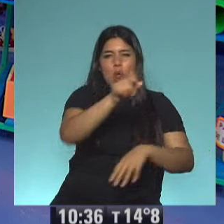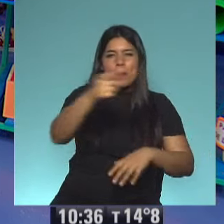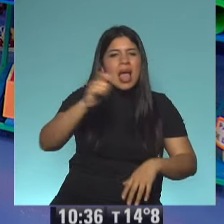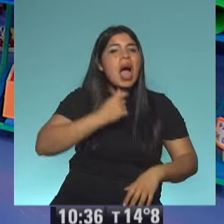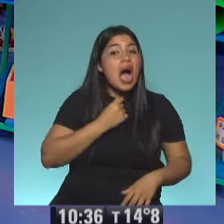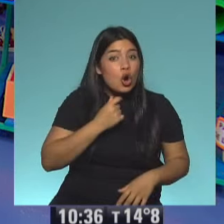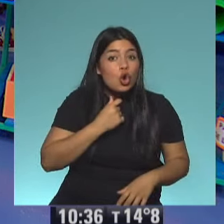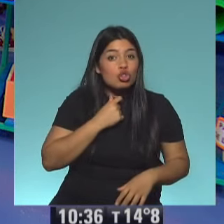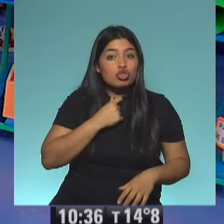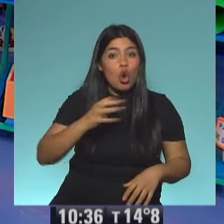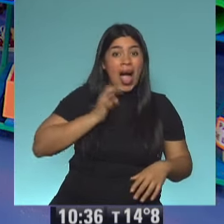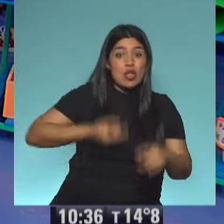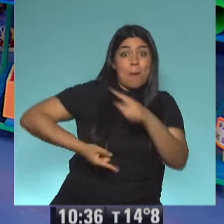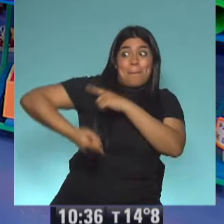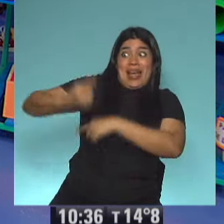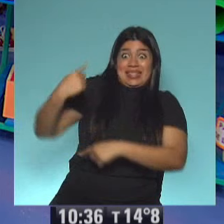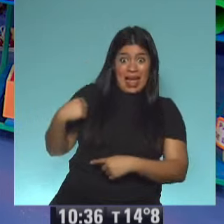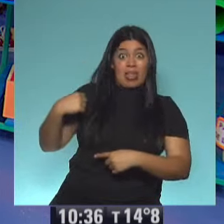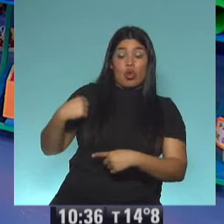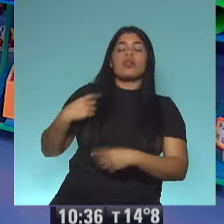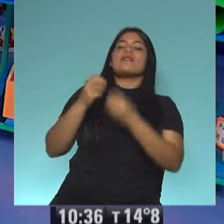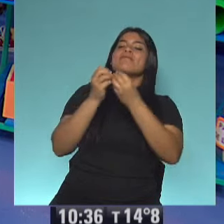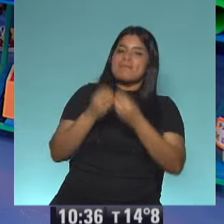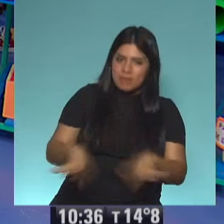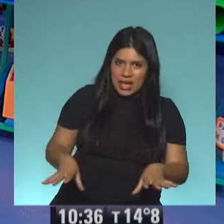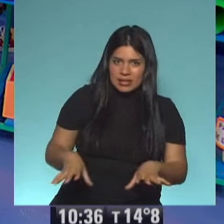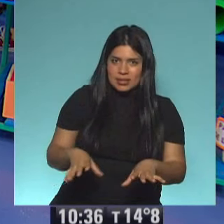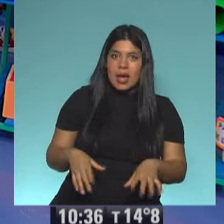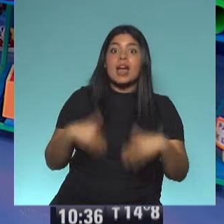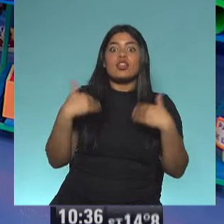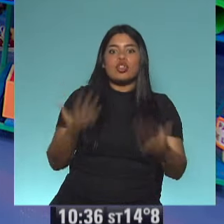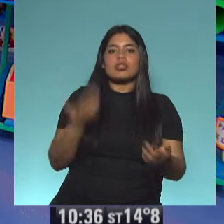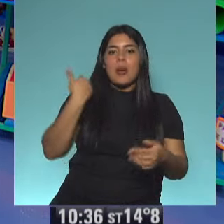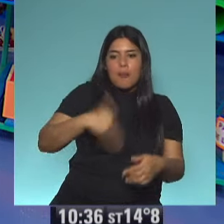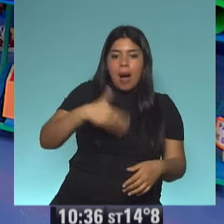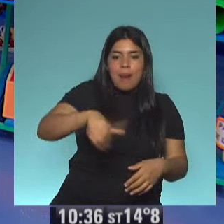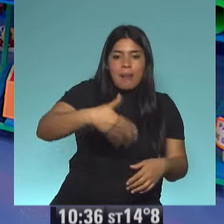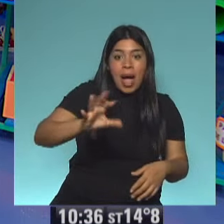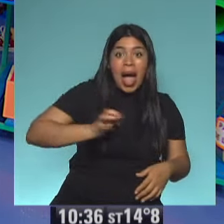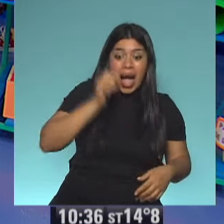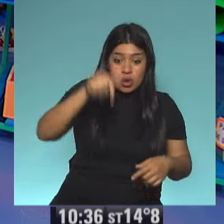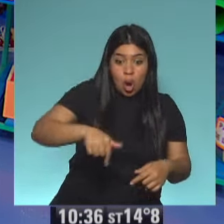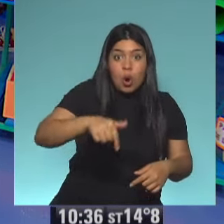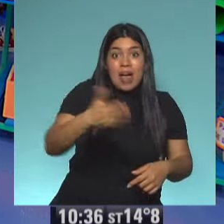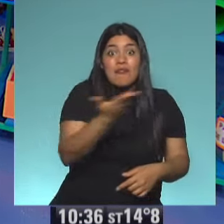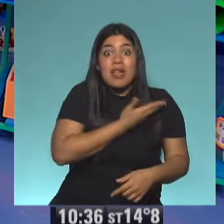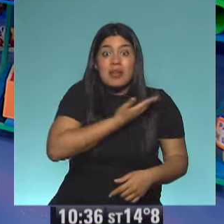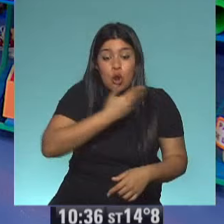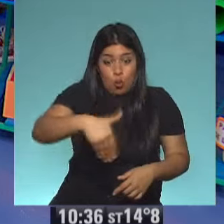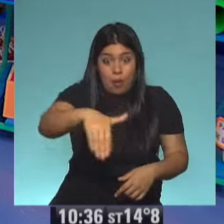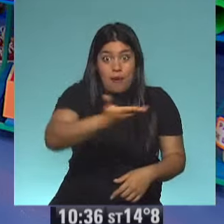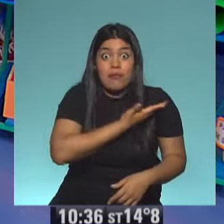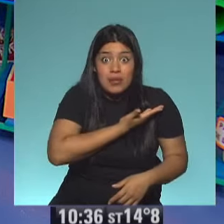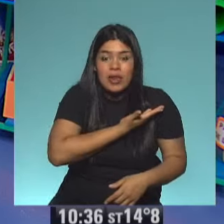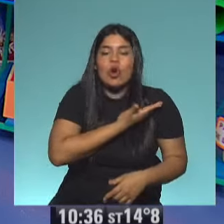año pasado para poder presentarnos en el carnaval este año en febrero. En febrero. Wow.